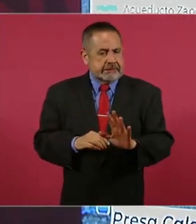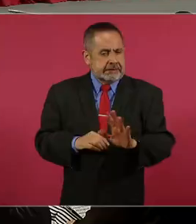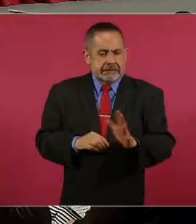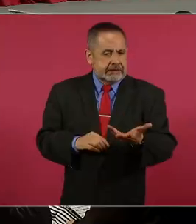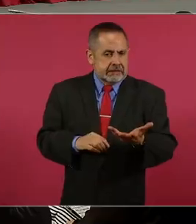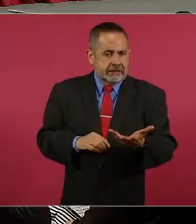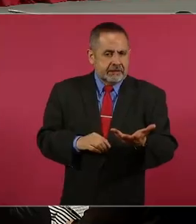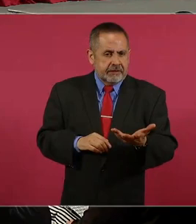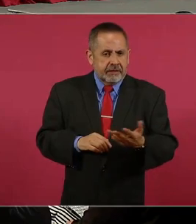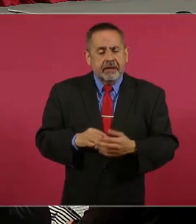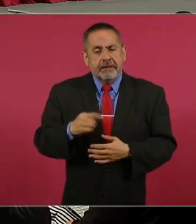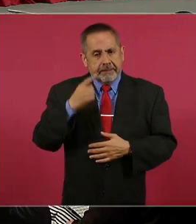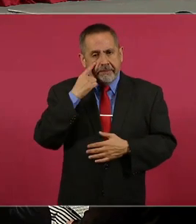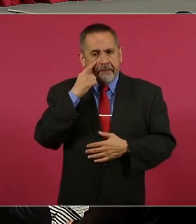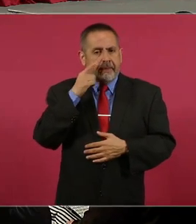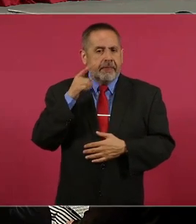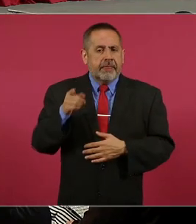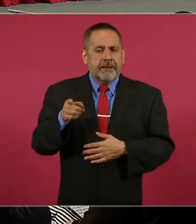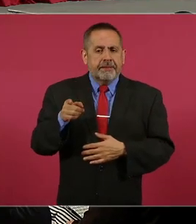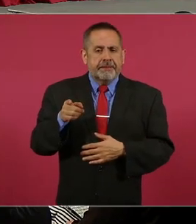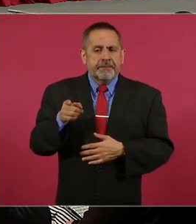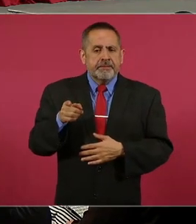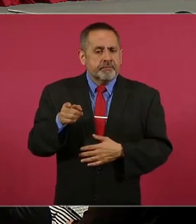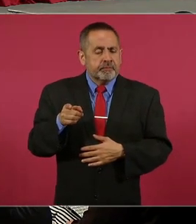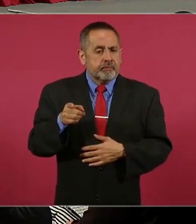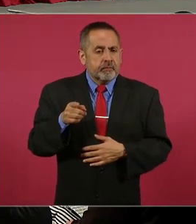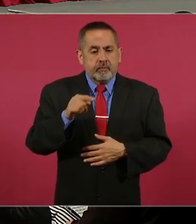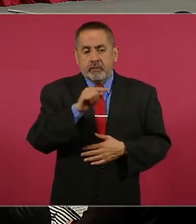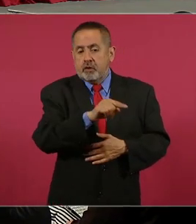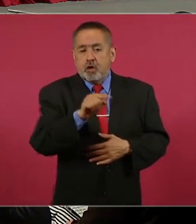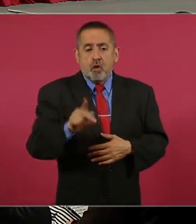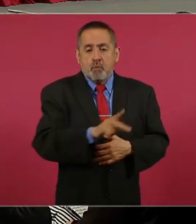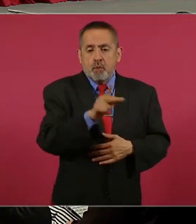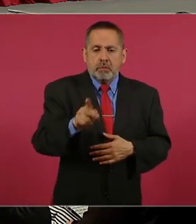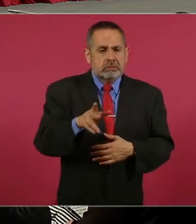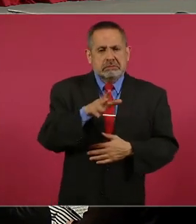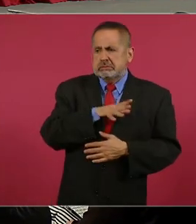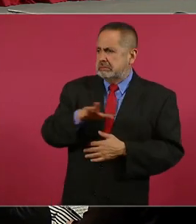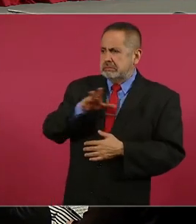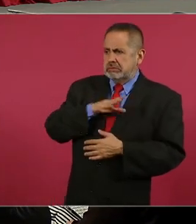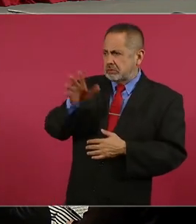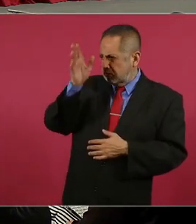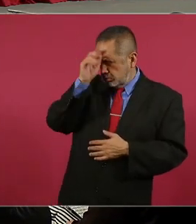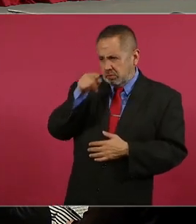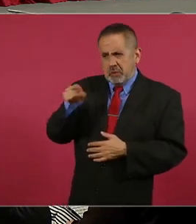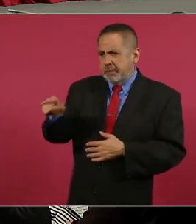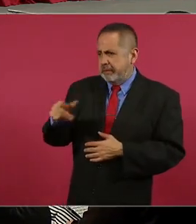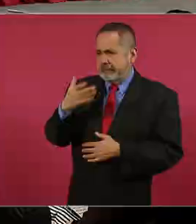Porque desde luego y con justicia los pueblos se oponían a desaparecer.